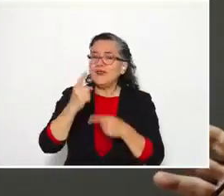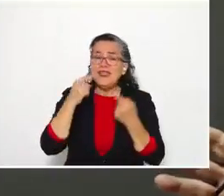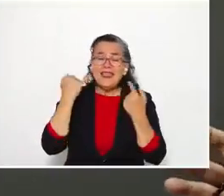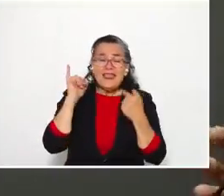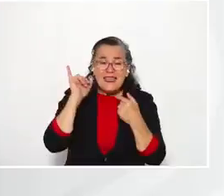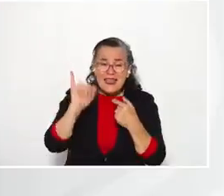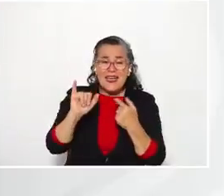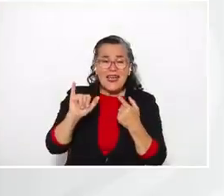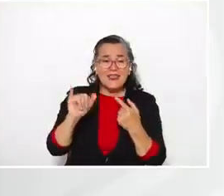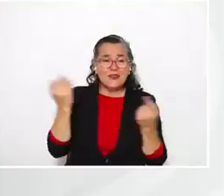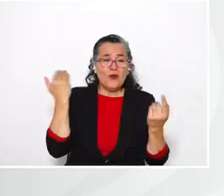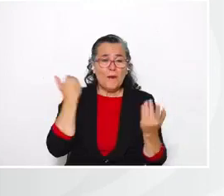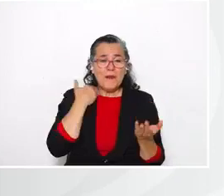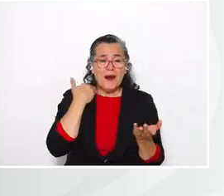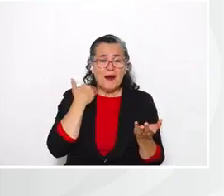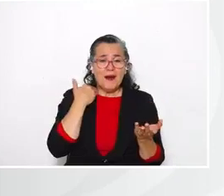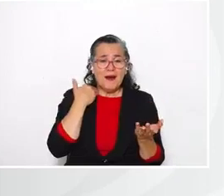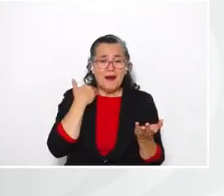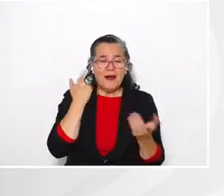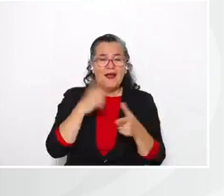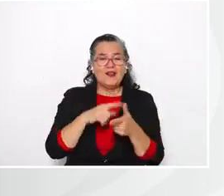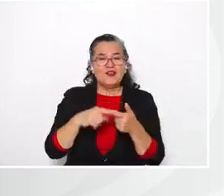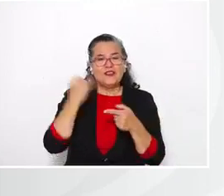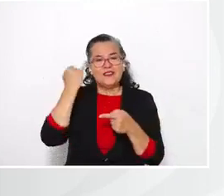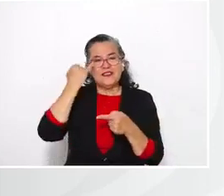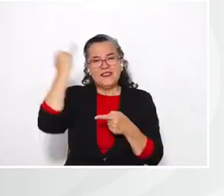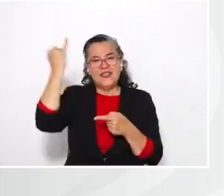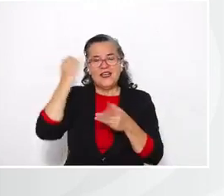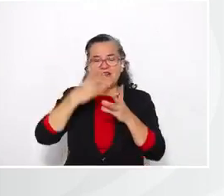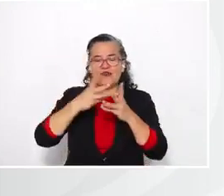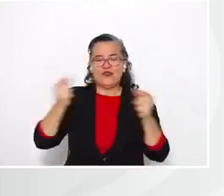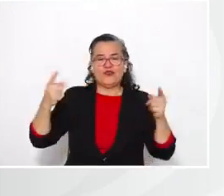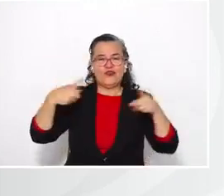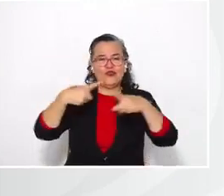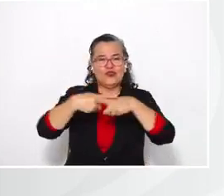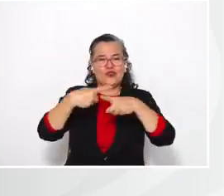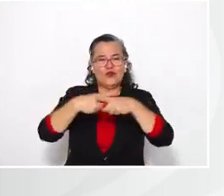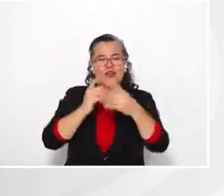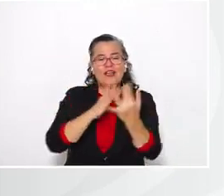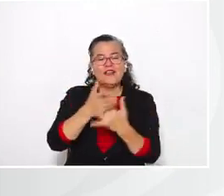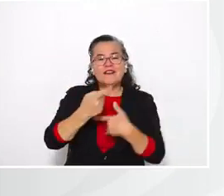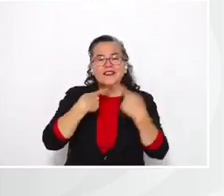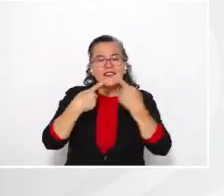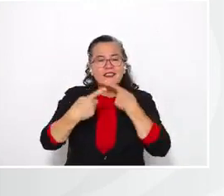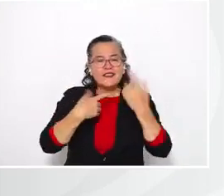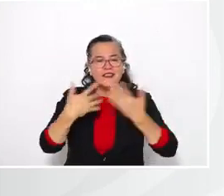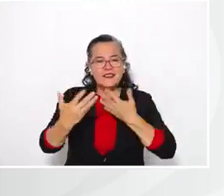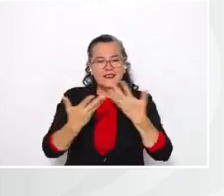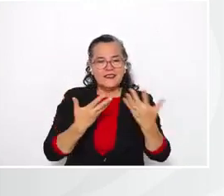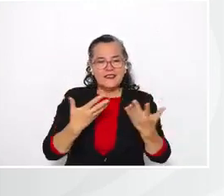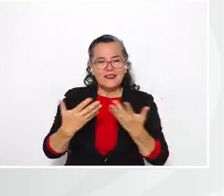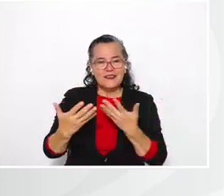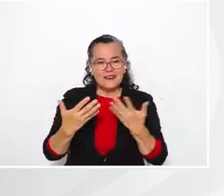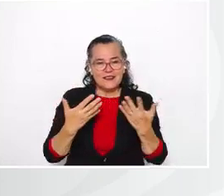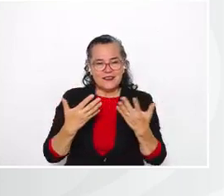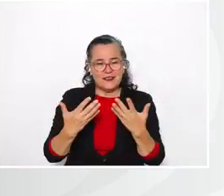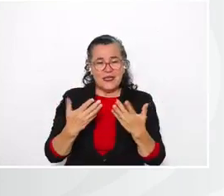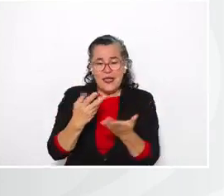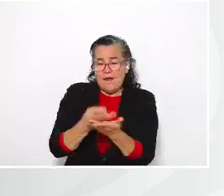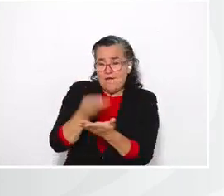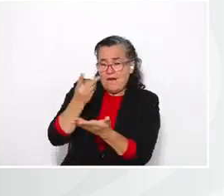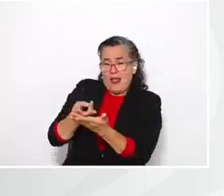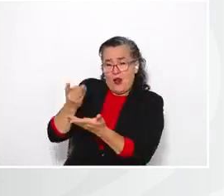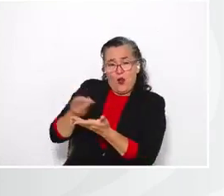pasando. Entonces, la idea de la resolución de conflictos a través del diálogo y los valores